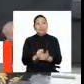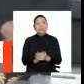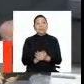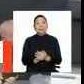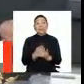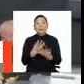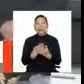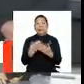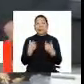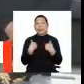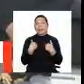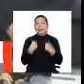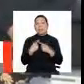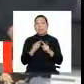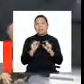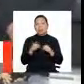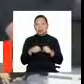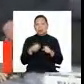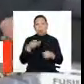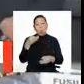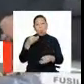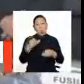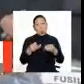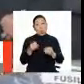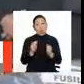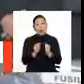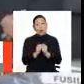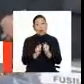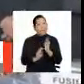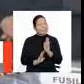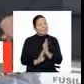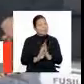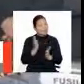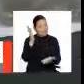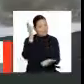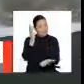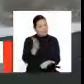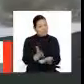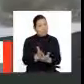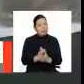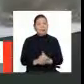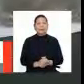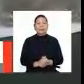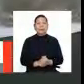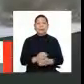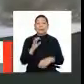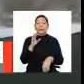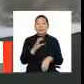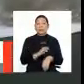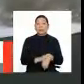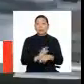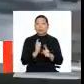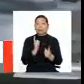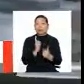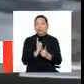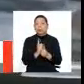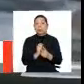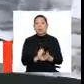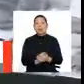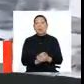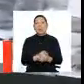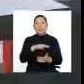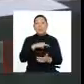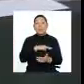en el penal que corresponda y que sean juzgadas con la más severa autoridad. Los detenidos ahora se encuentran a